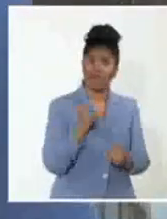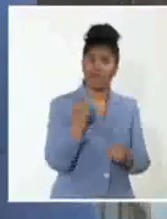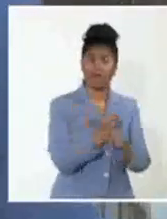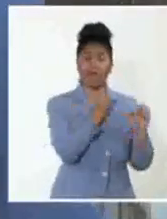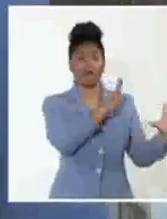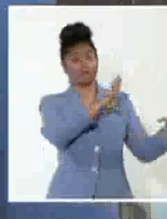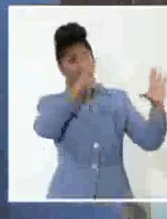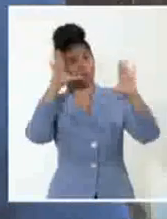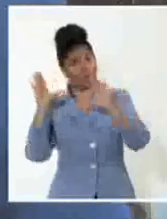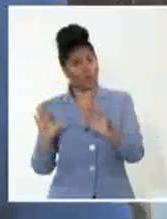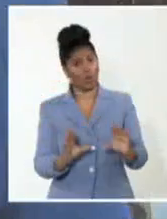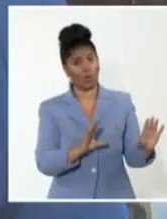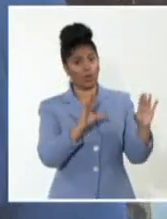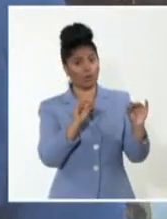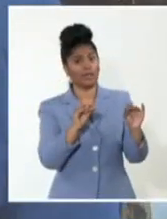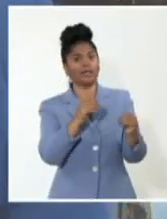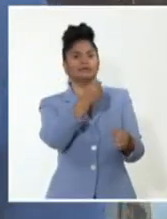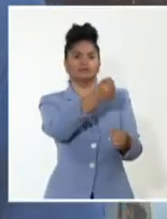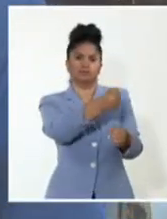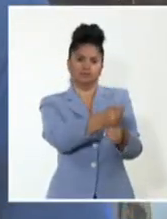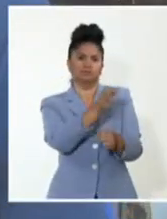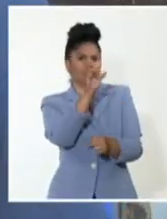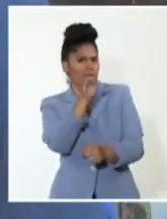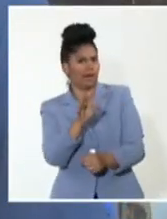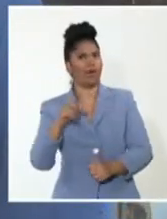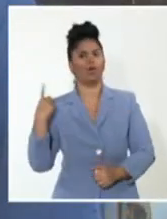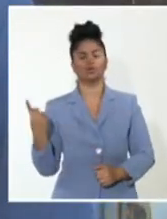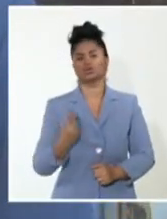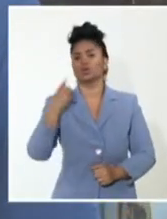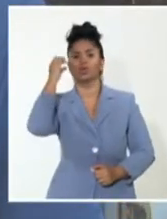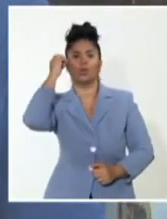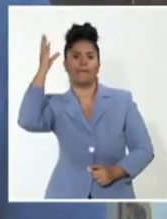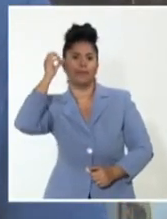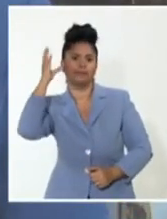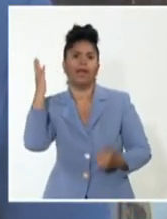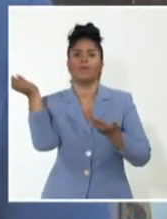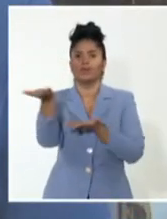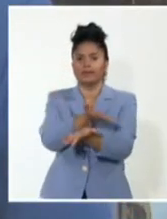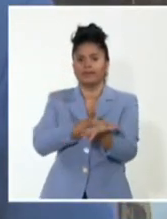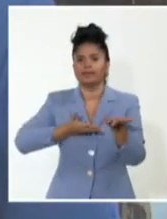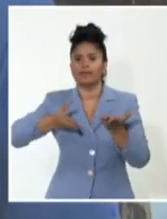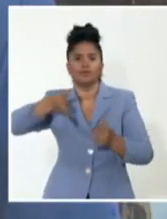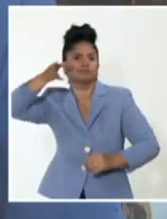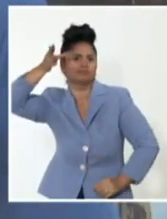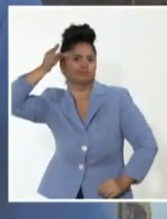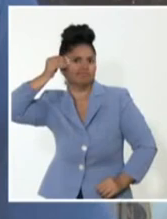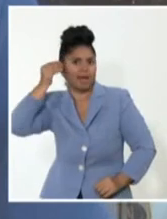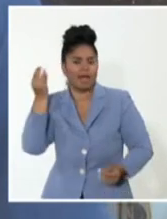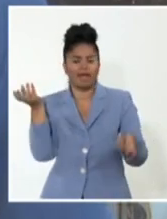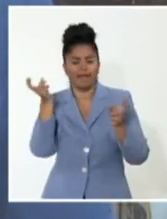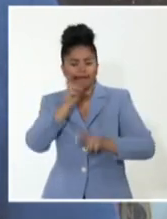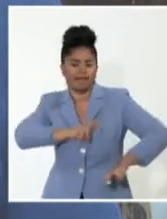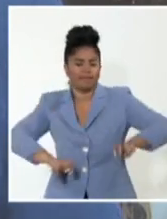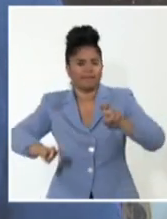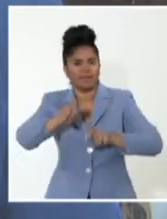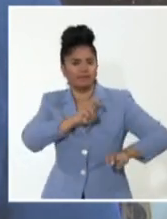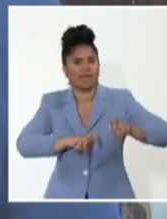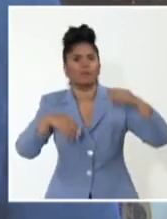estamos tratando de, con las innovaciones, con las ideas, con las cosas, traspolar